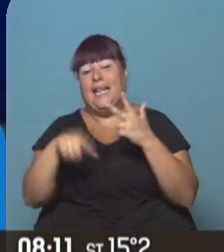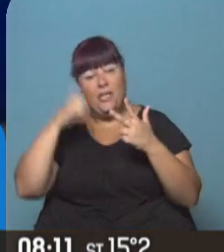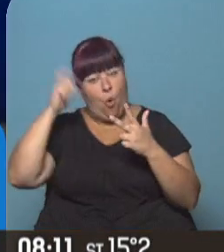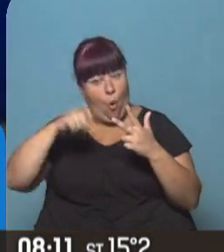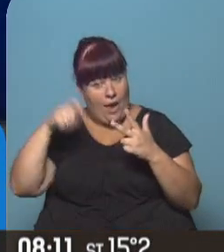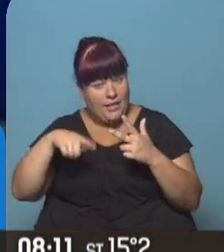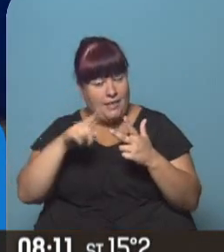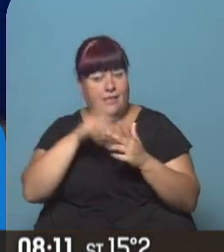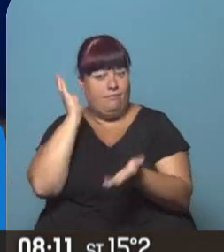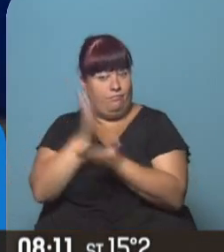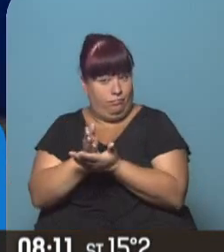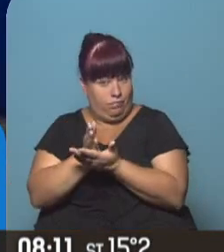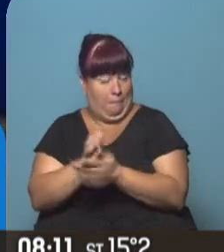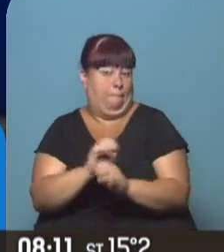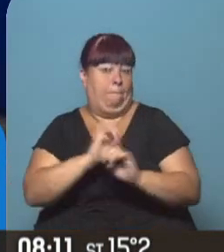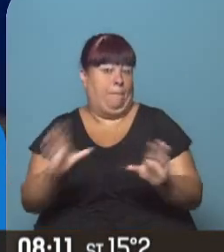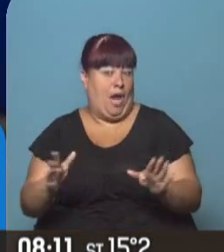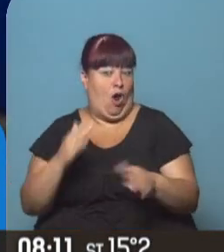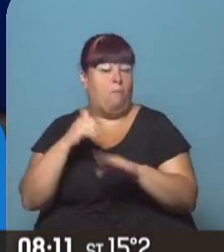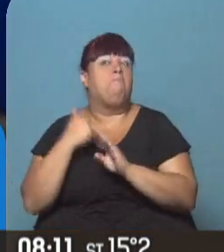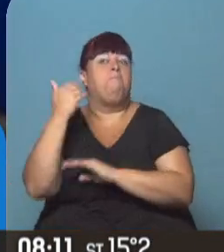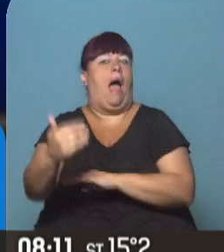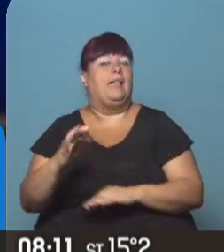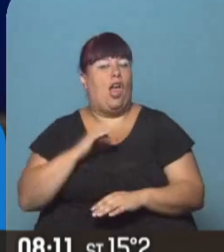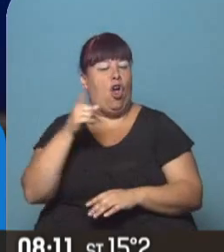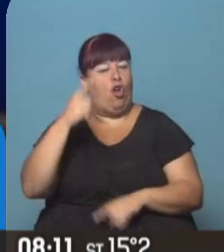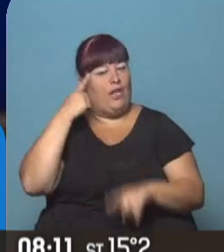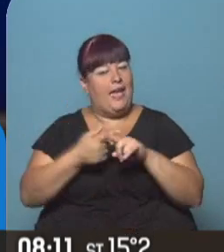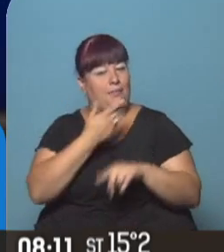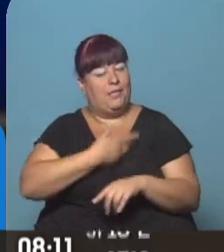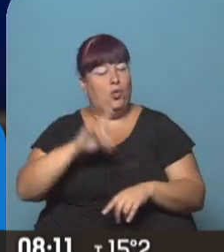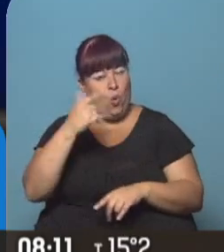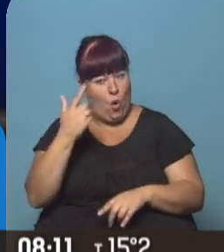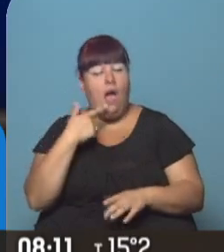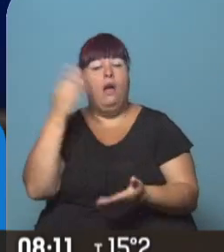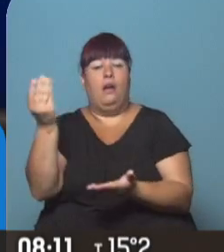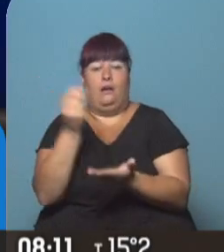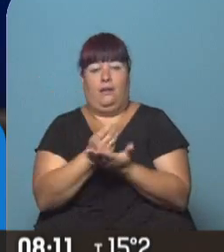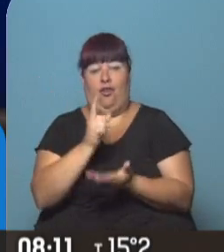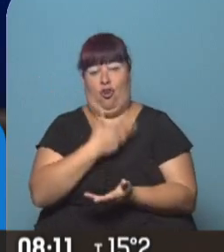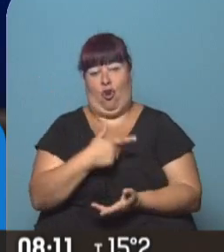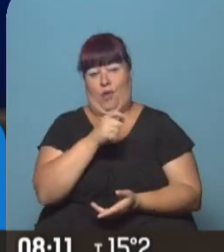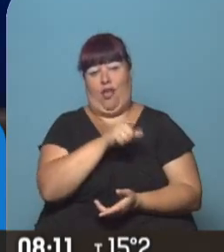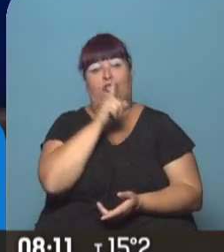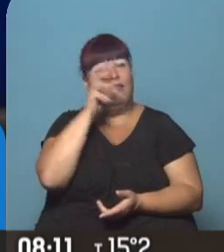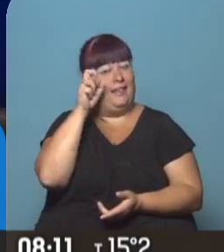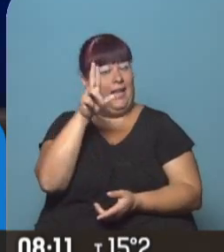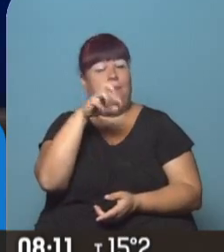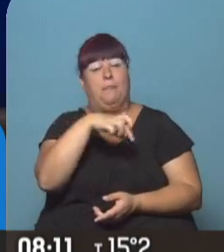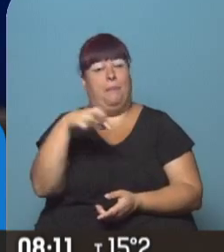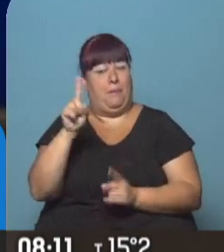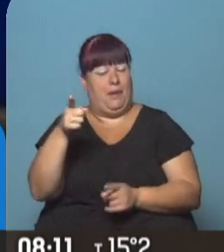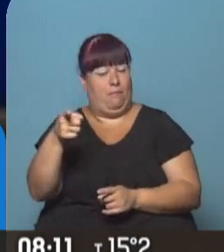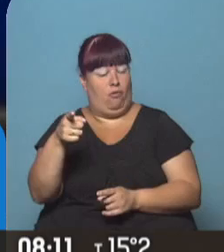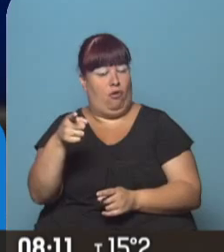jueces que condenan, que agravan la condena contra el expresidente Lula ayer, fueron nombrados por el gobierno del Partido de los Trabajadores del